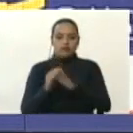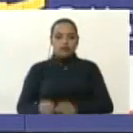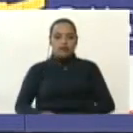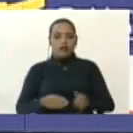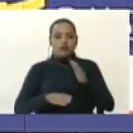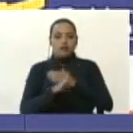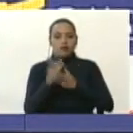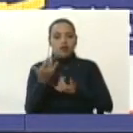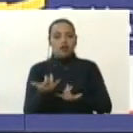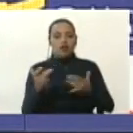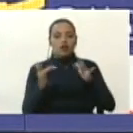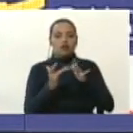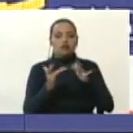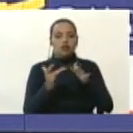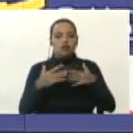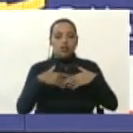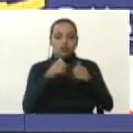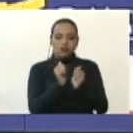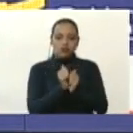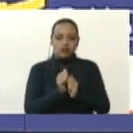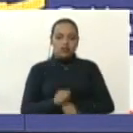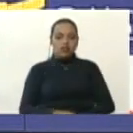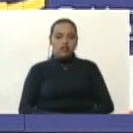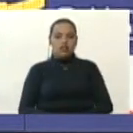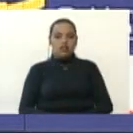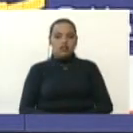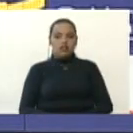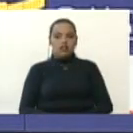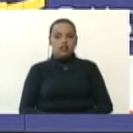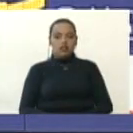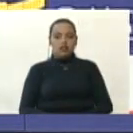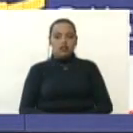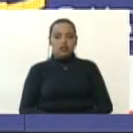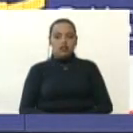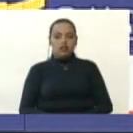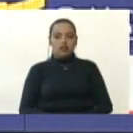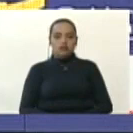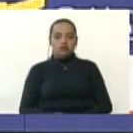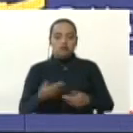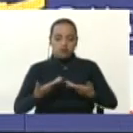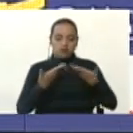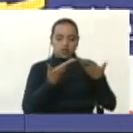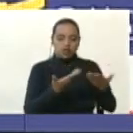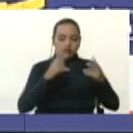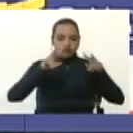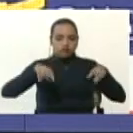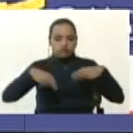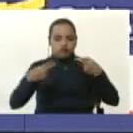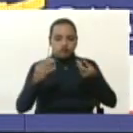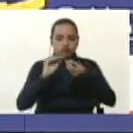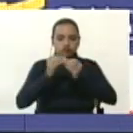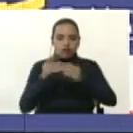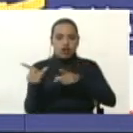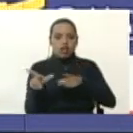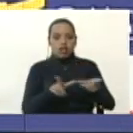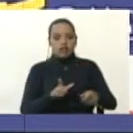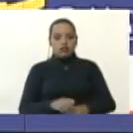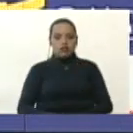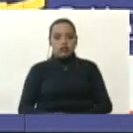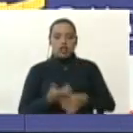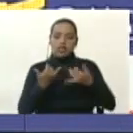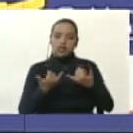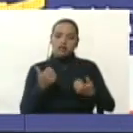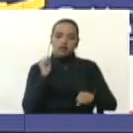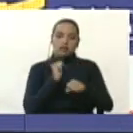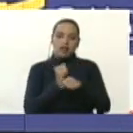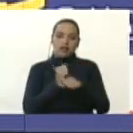un pase en el estado de Anzoátegui. Allá vamos a entregar una obra rehabilitada, adecuada, ya por el trabajo